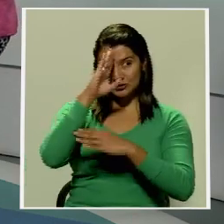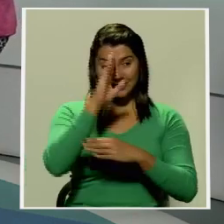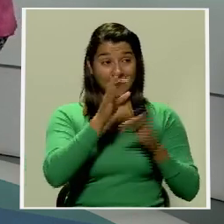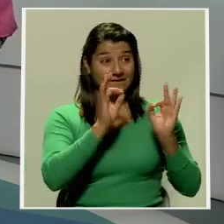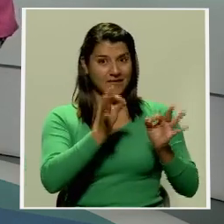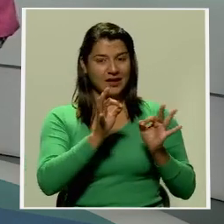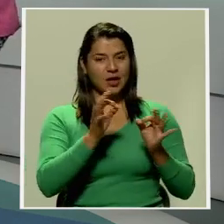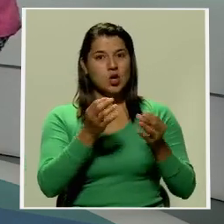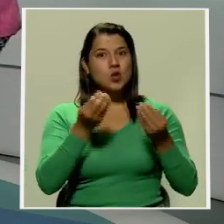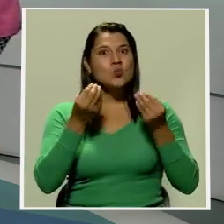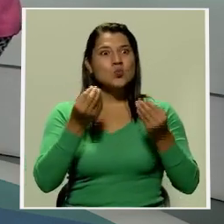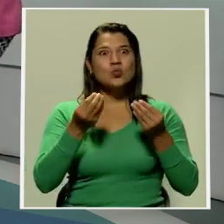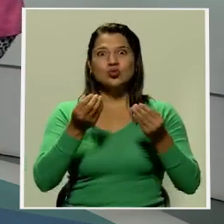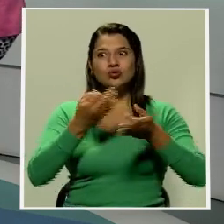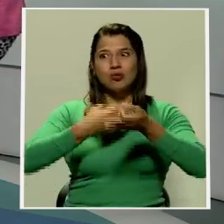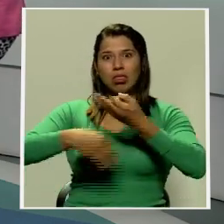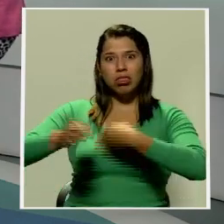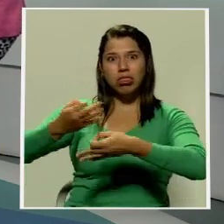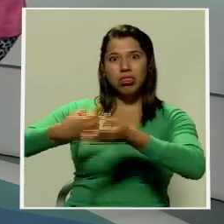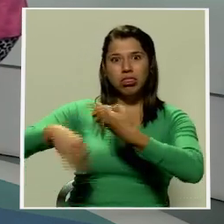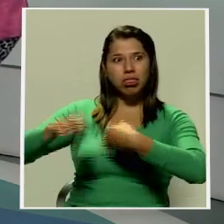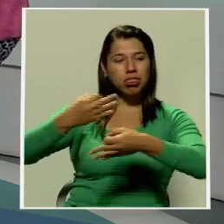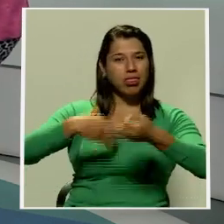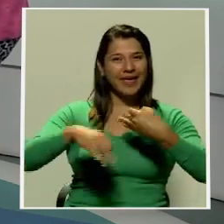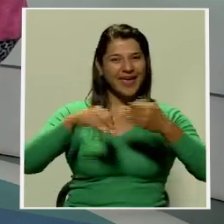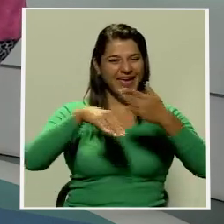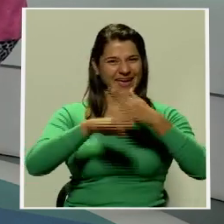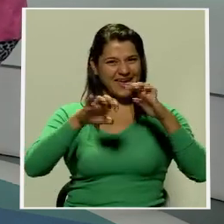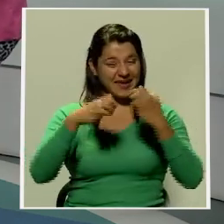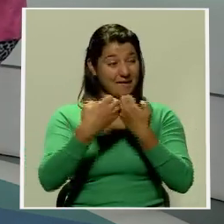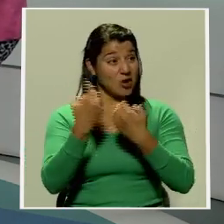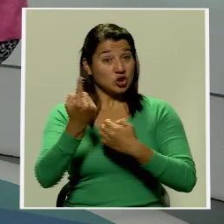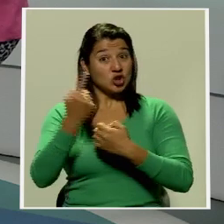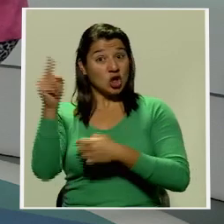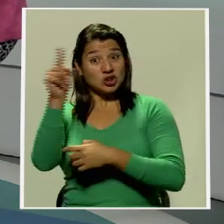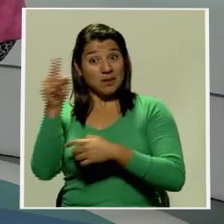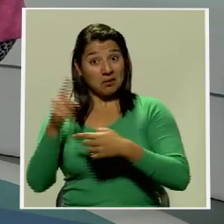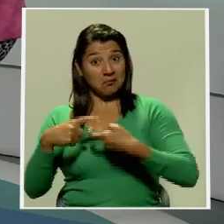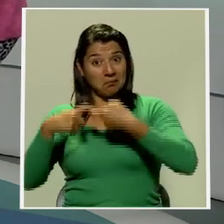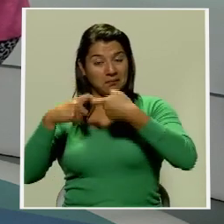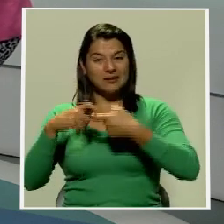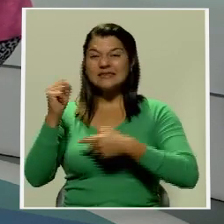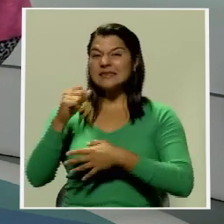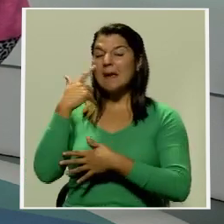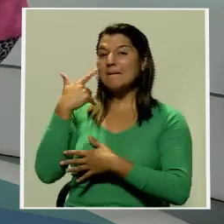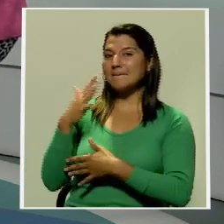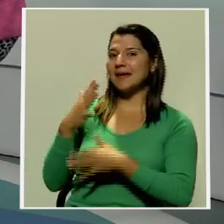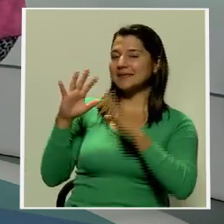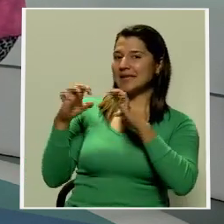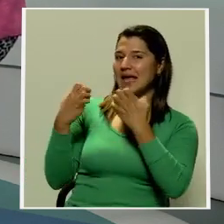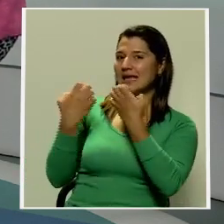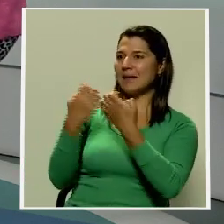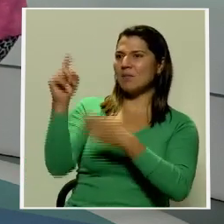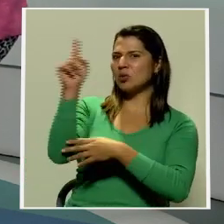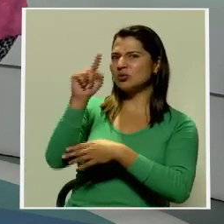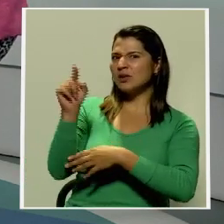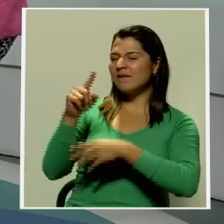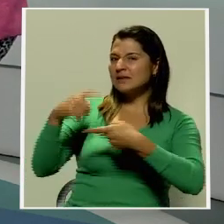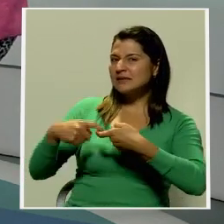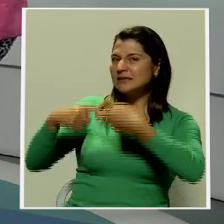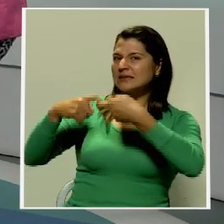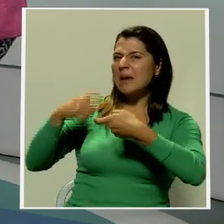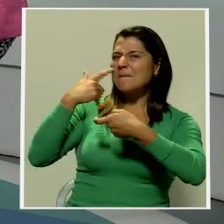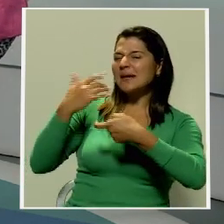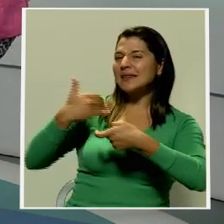Movidísimo el mercado de pases, salvo en Saprissa. Así es, está movido. Aparentemente en el Deportivo Saprissa pues hay dificultades